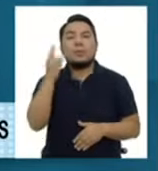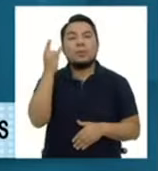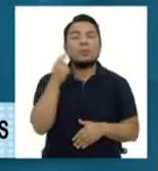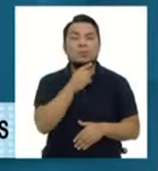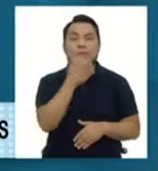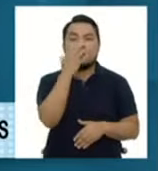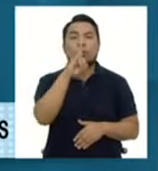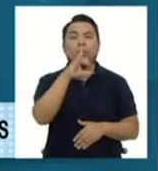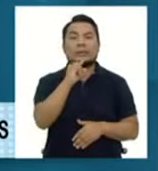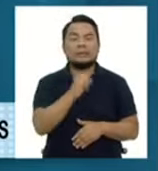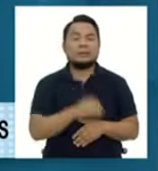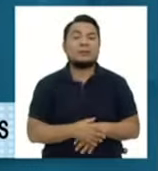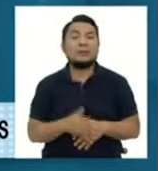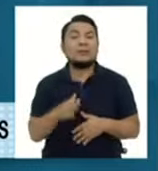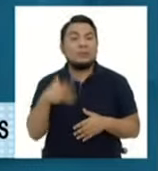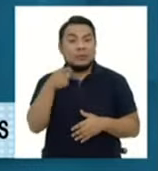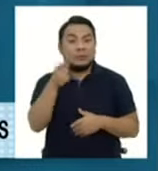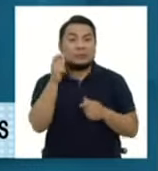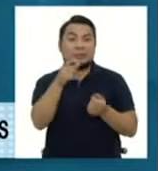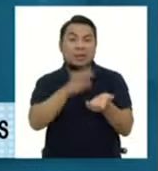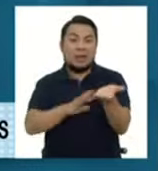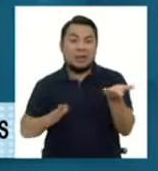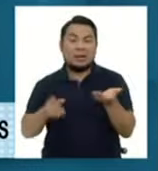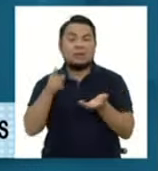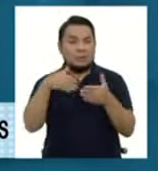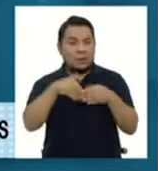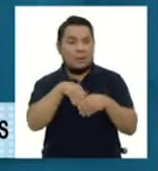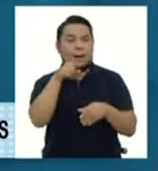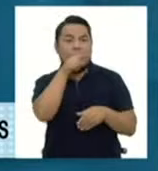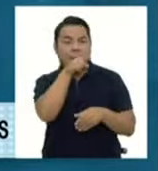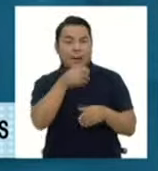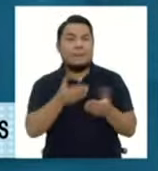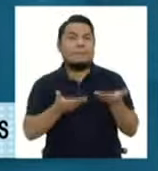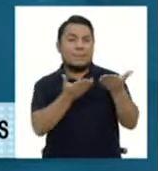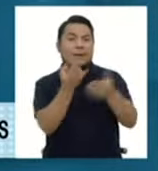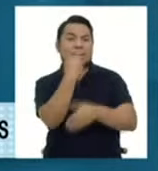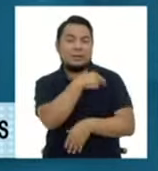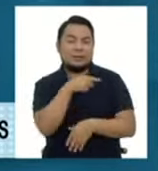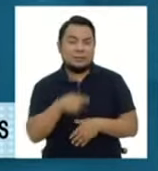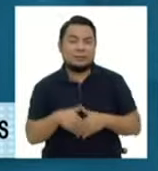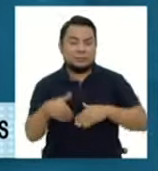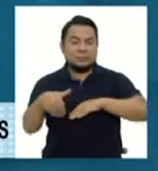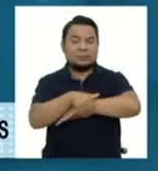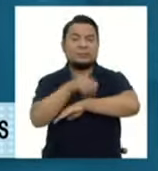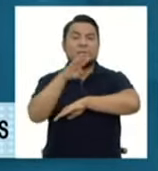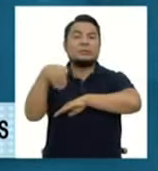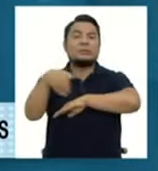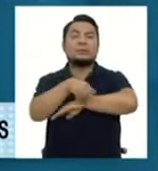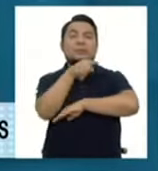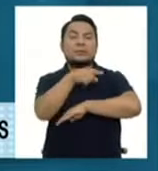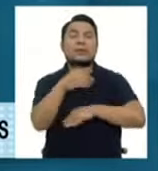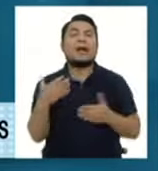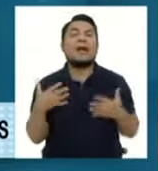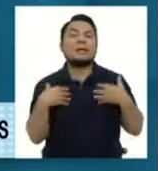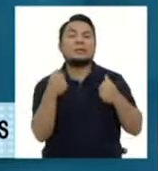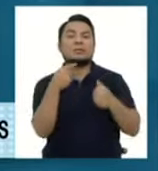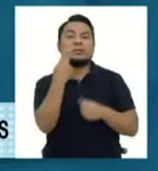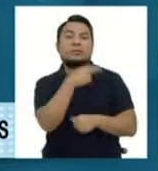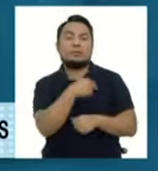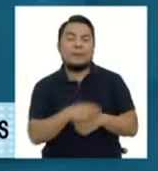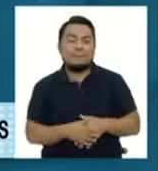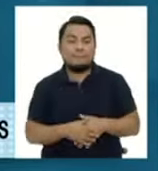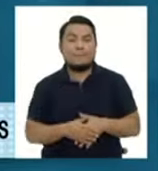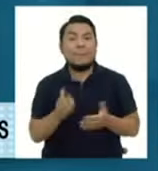intensivos y para poder donar puede usted acercarse al banco de sangre del INEM, ubicado en la puerta 4 de este establecimiento de salud. Para